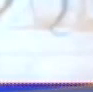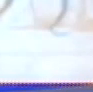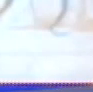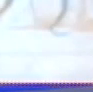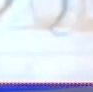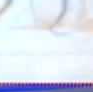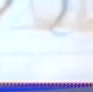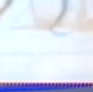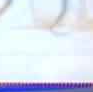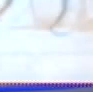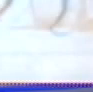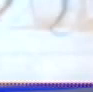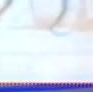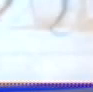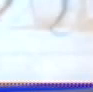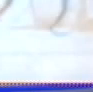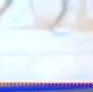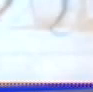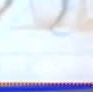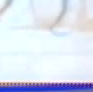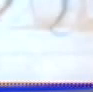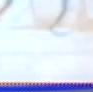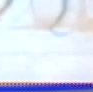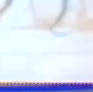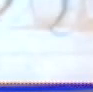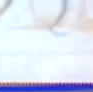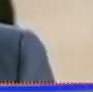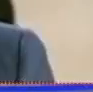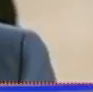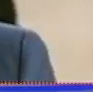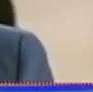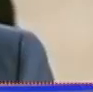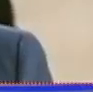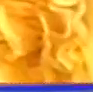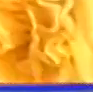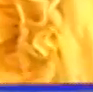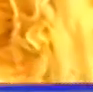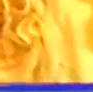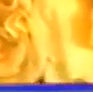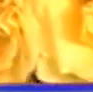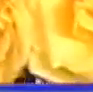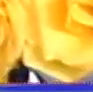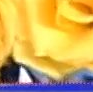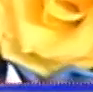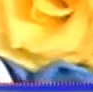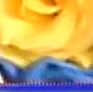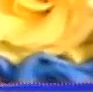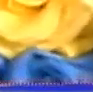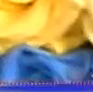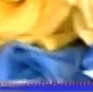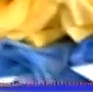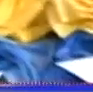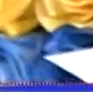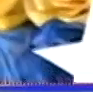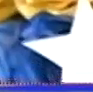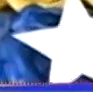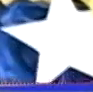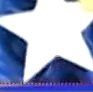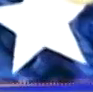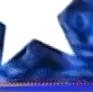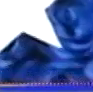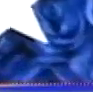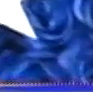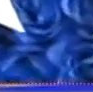Moreno, presidente del Tribunal Supremo de Justicia, Indira Alfonso, presidenta del Consejo Nacional